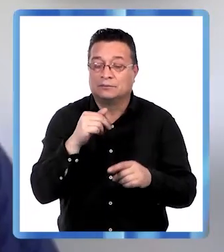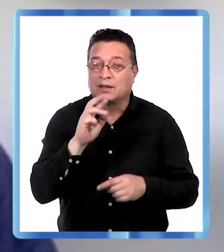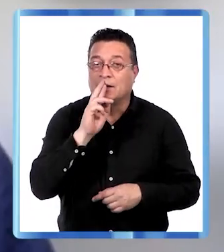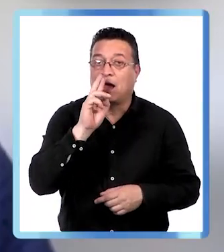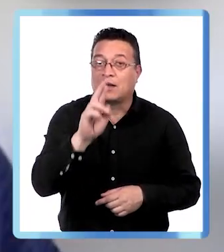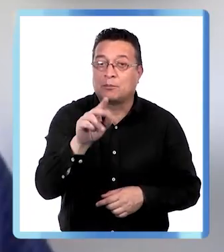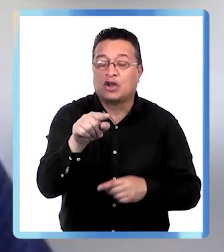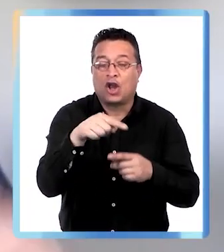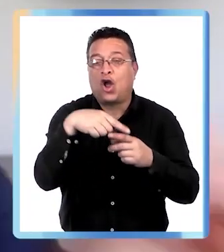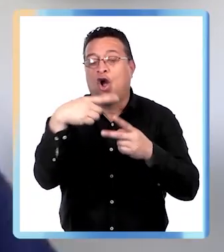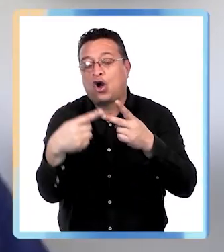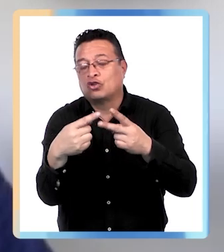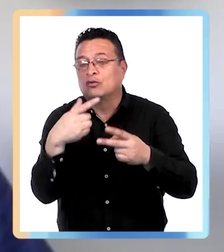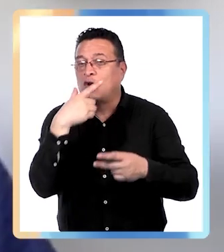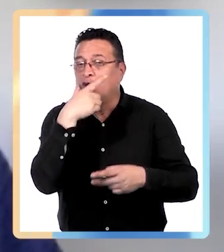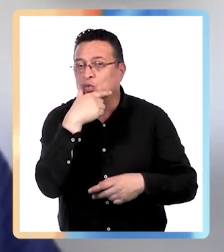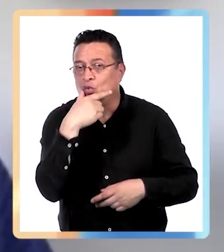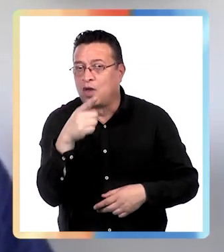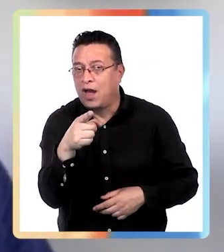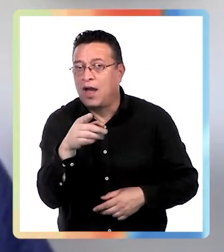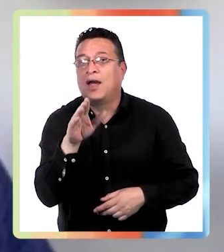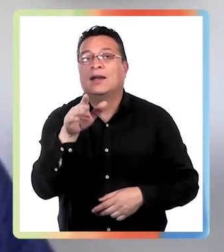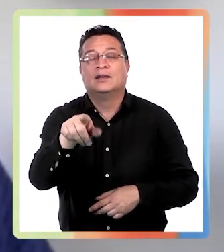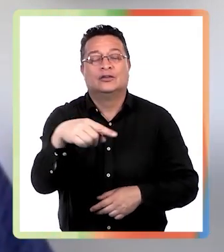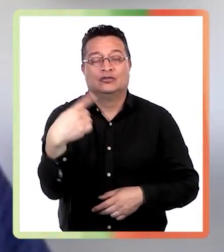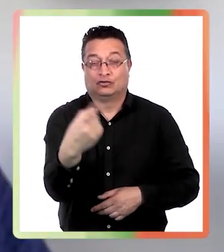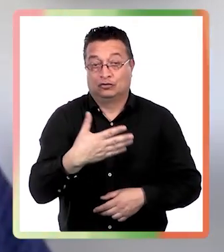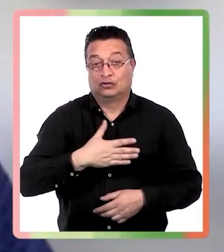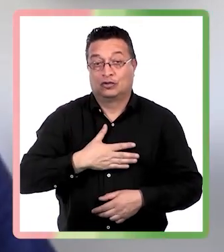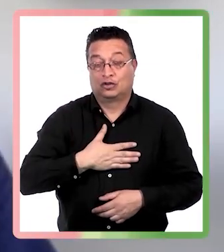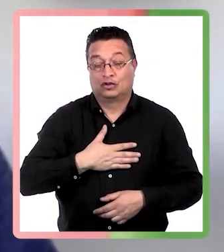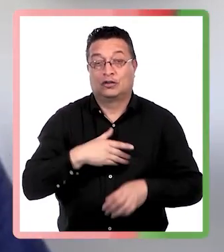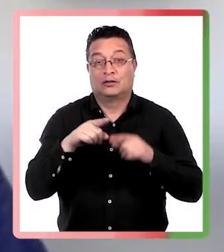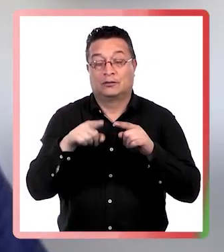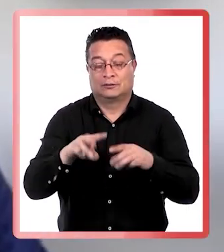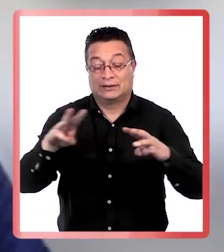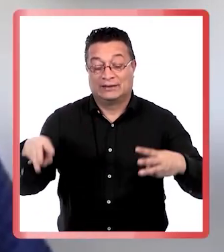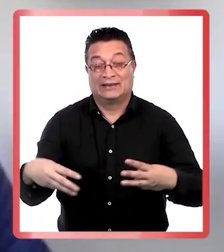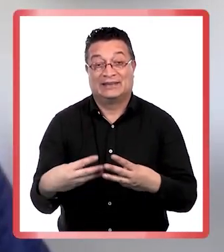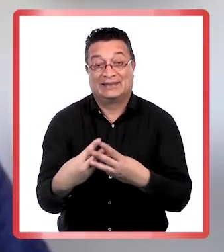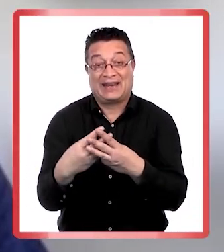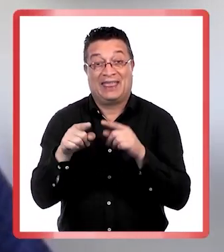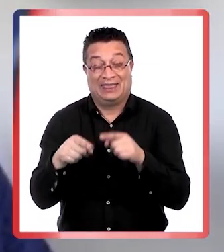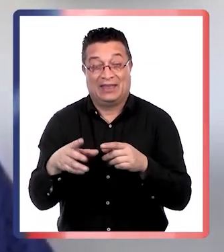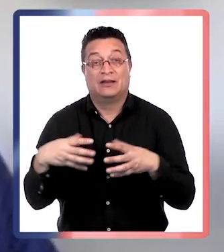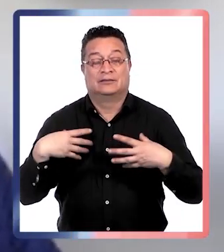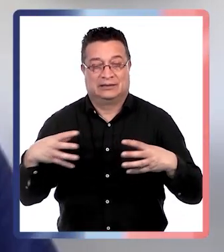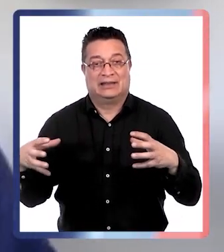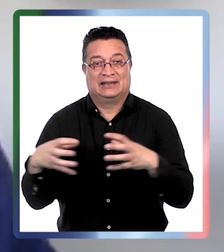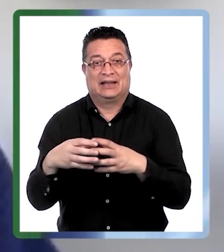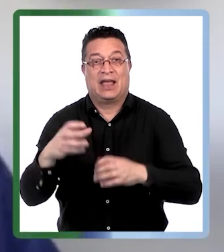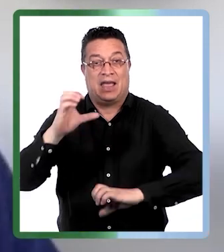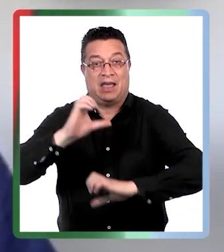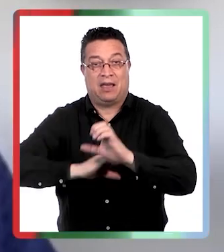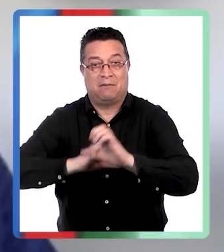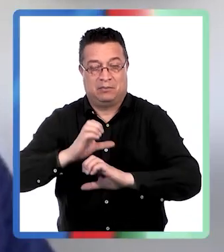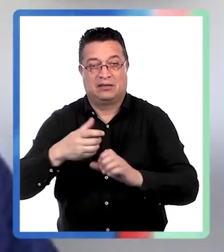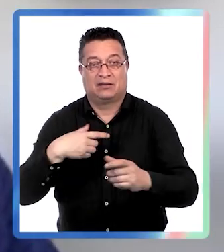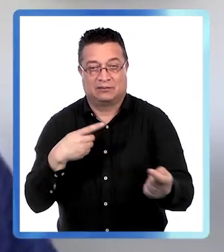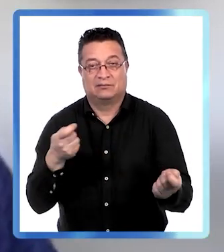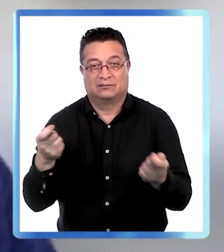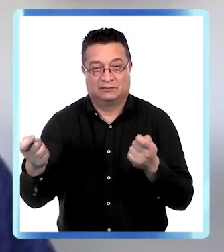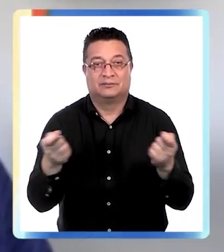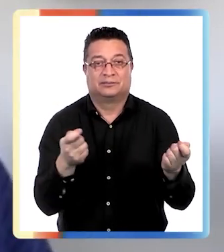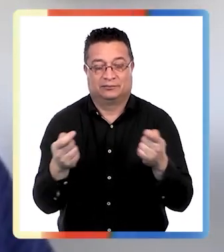ahí respondiéndote a la otra duda, nosotros a través de nuestra red Pride Connection, que es una red de empresas